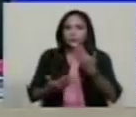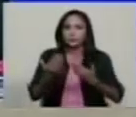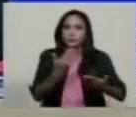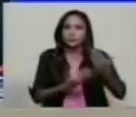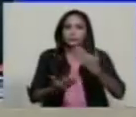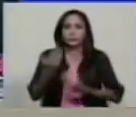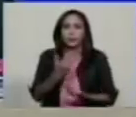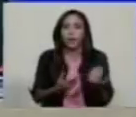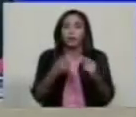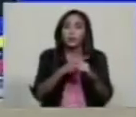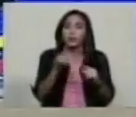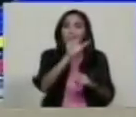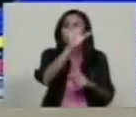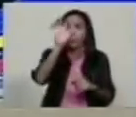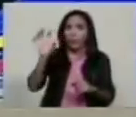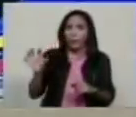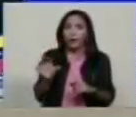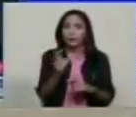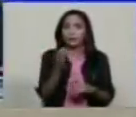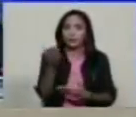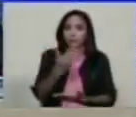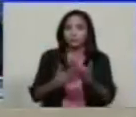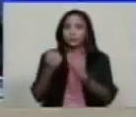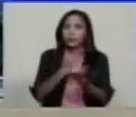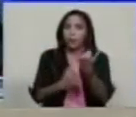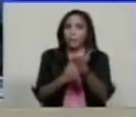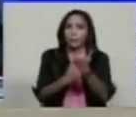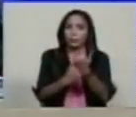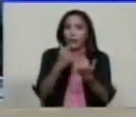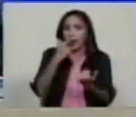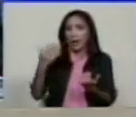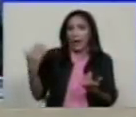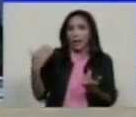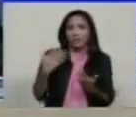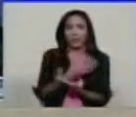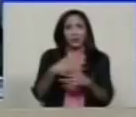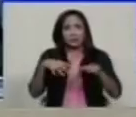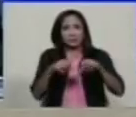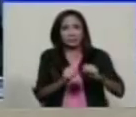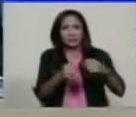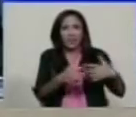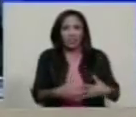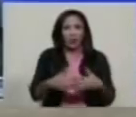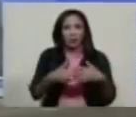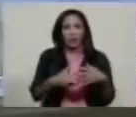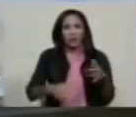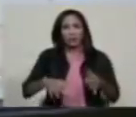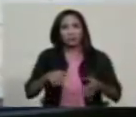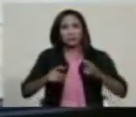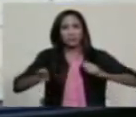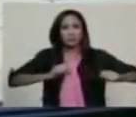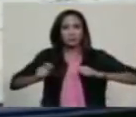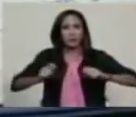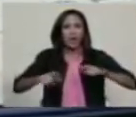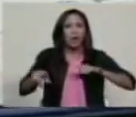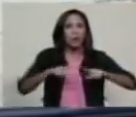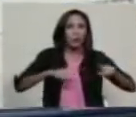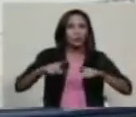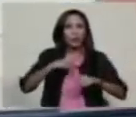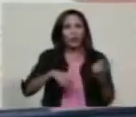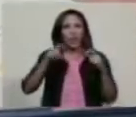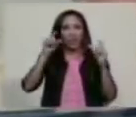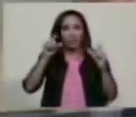mundo hegemonizado por un imperio que manda, regaña,